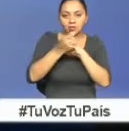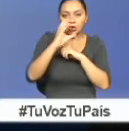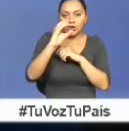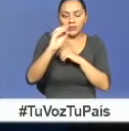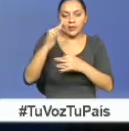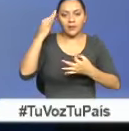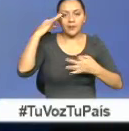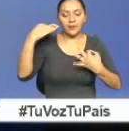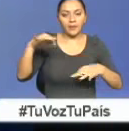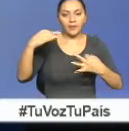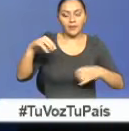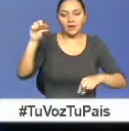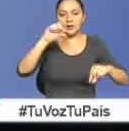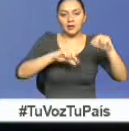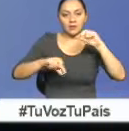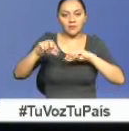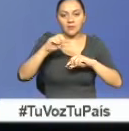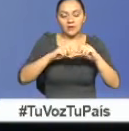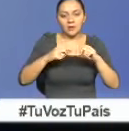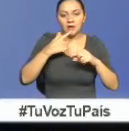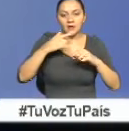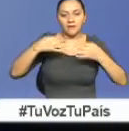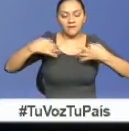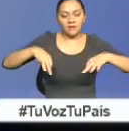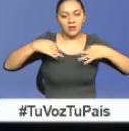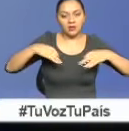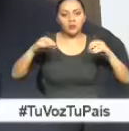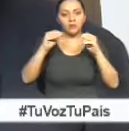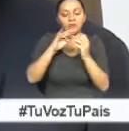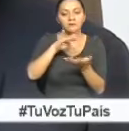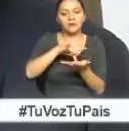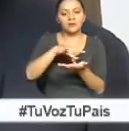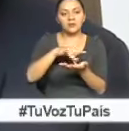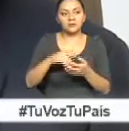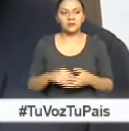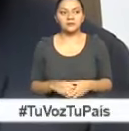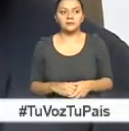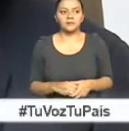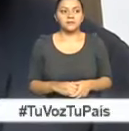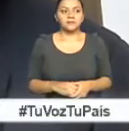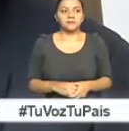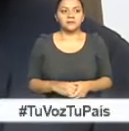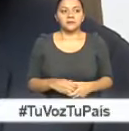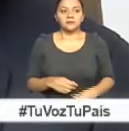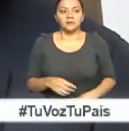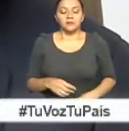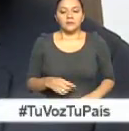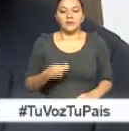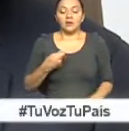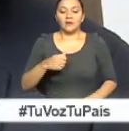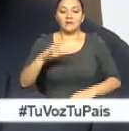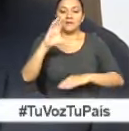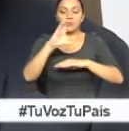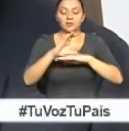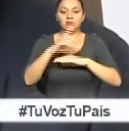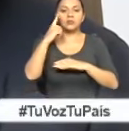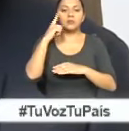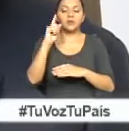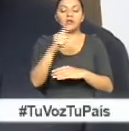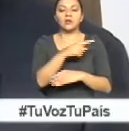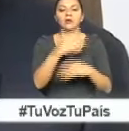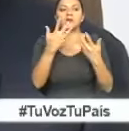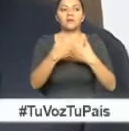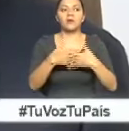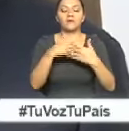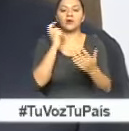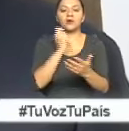papel, petroquímica, aluminio e industria farmacéutica. Una inversión para una fábrica de aceros planos. Aceros planos es